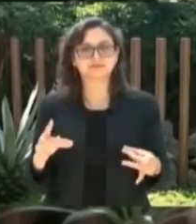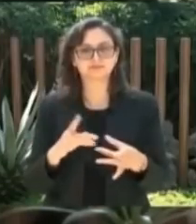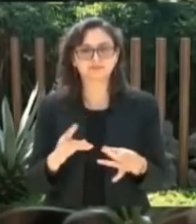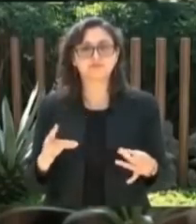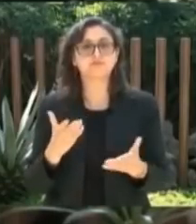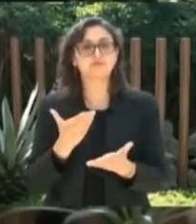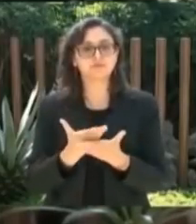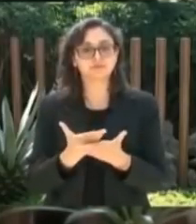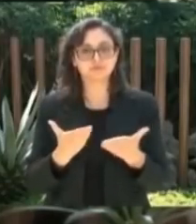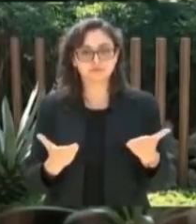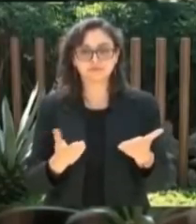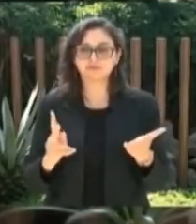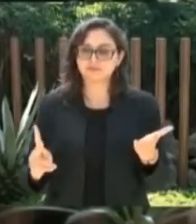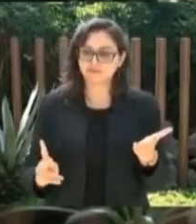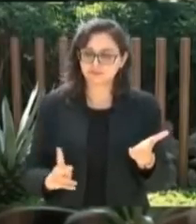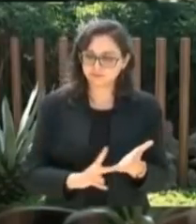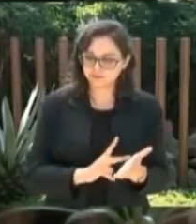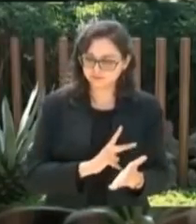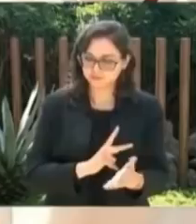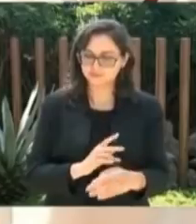ahora lo repito,